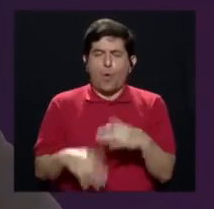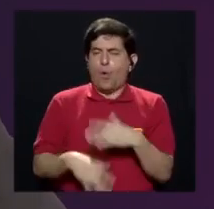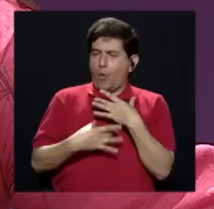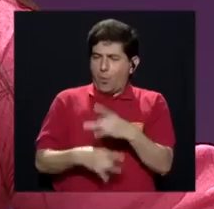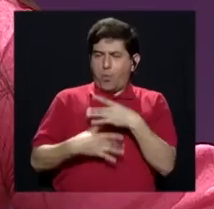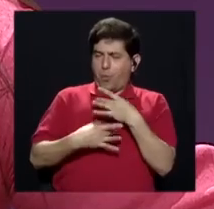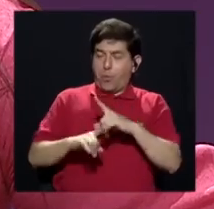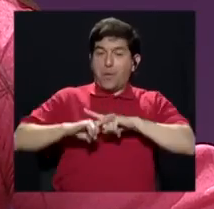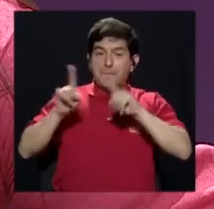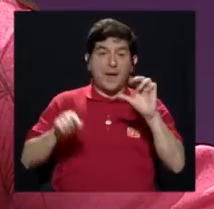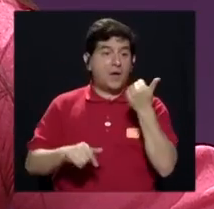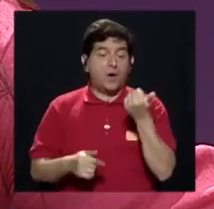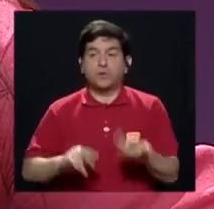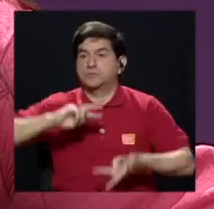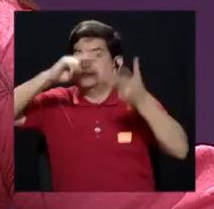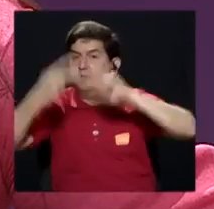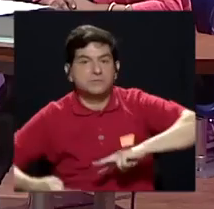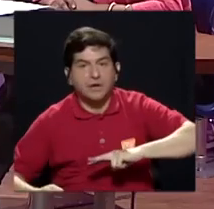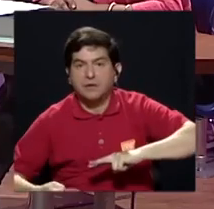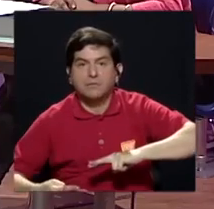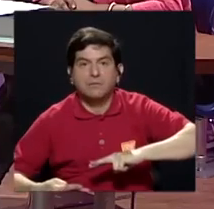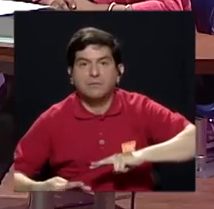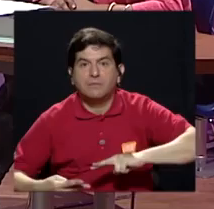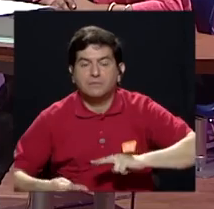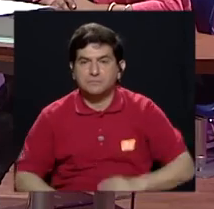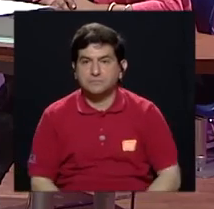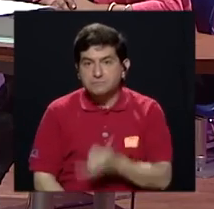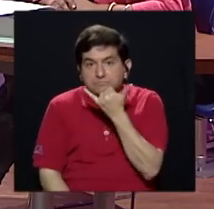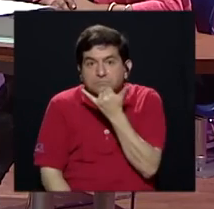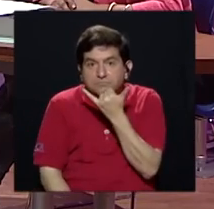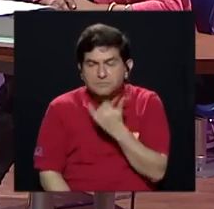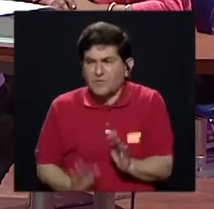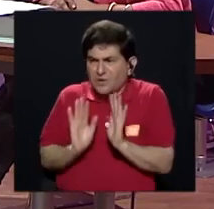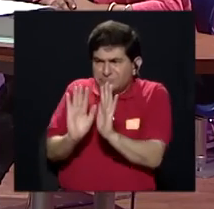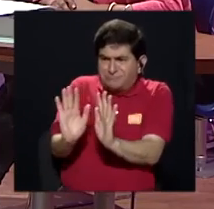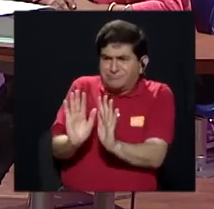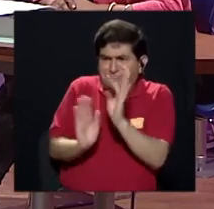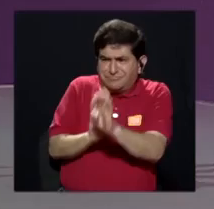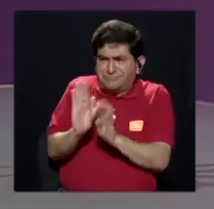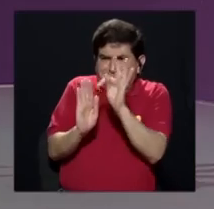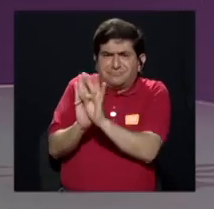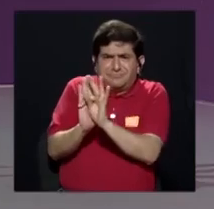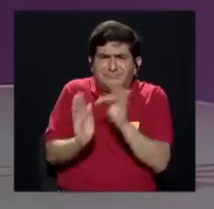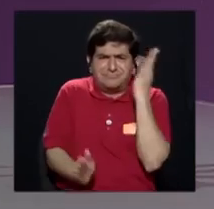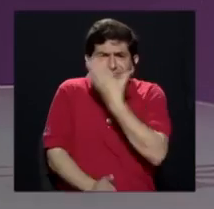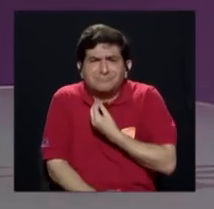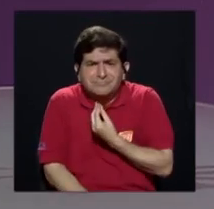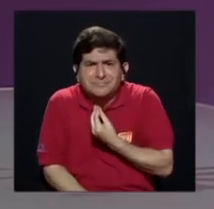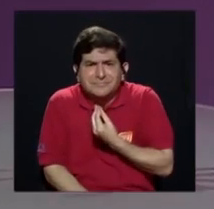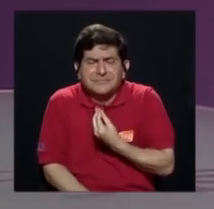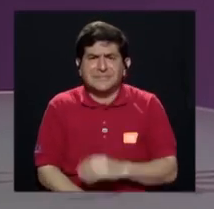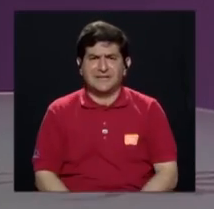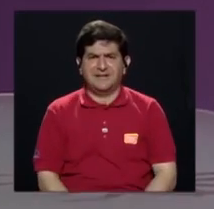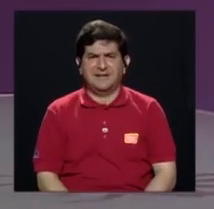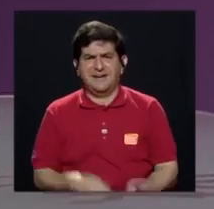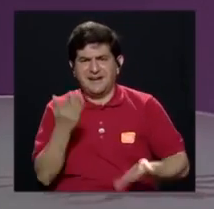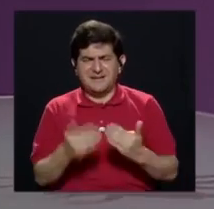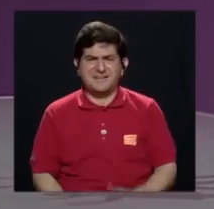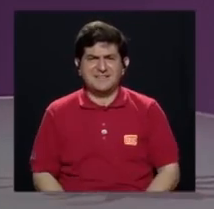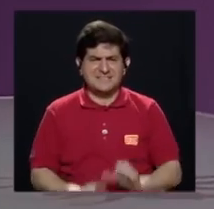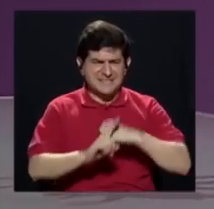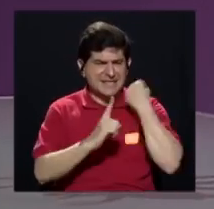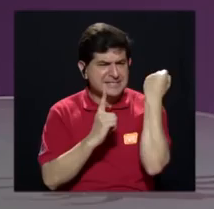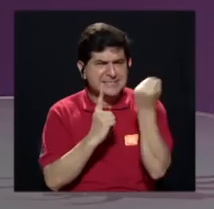pero a otro le sucede lo contrario resulta que se aleja ese estereotipo de belleza entonces hay una conjunción